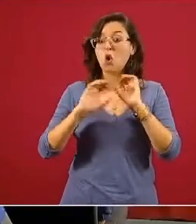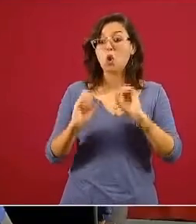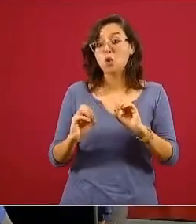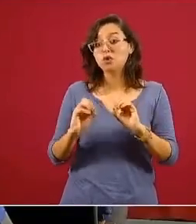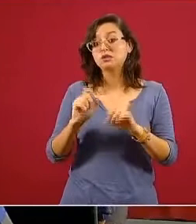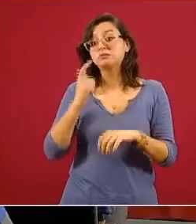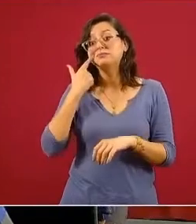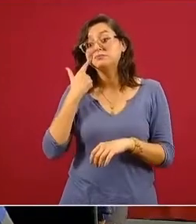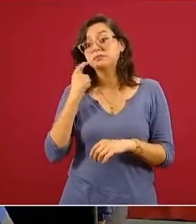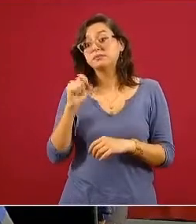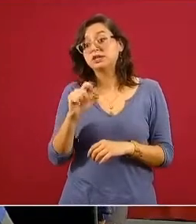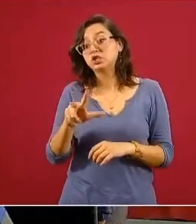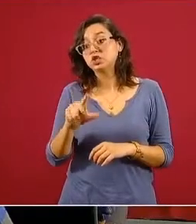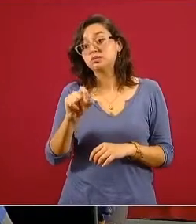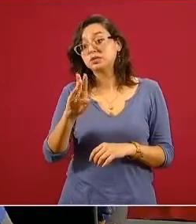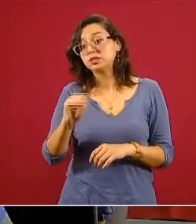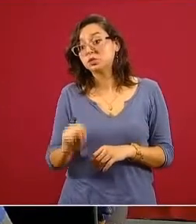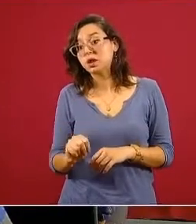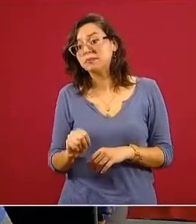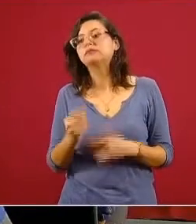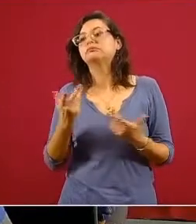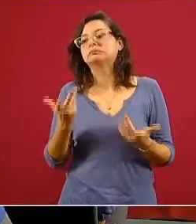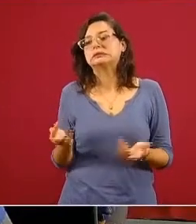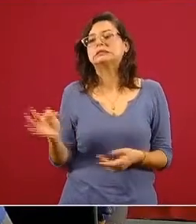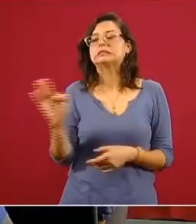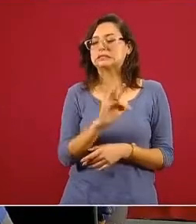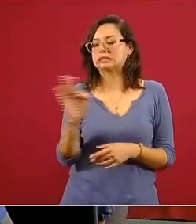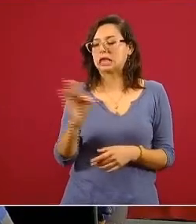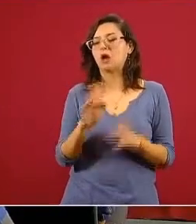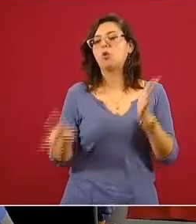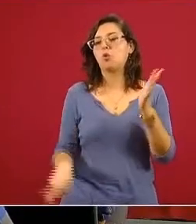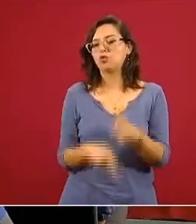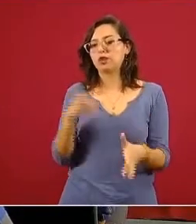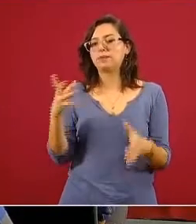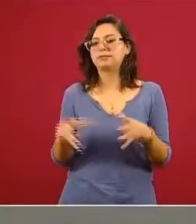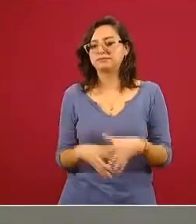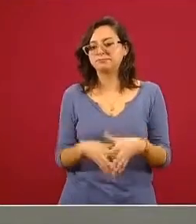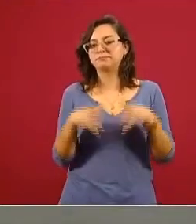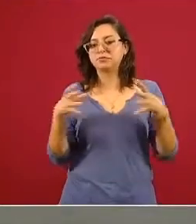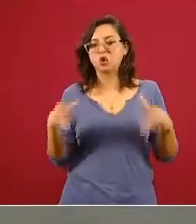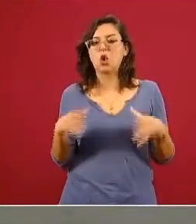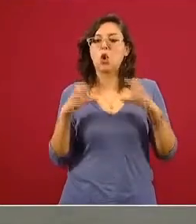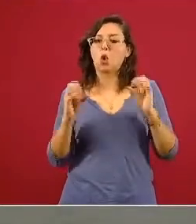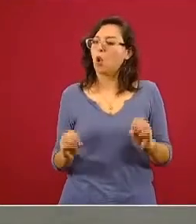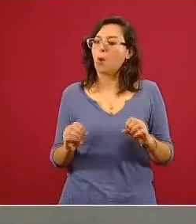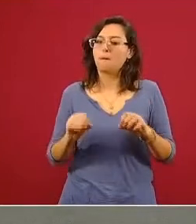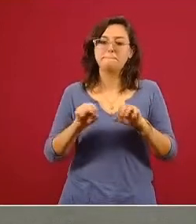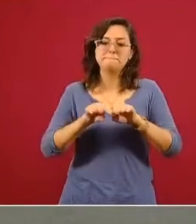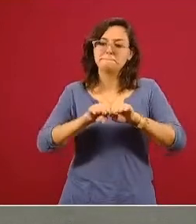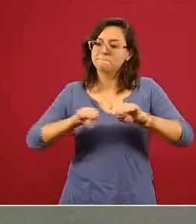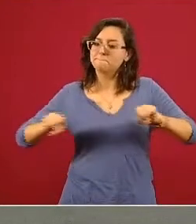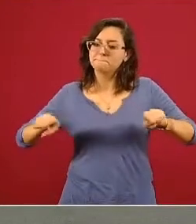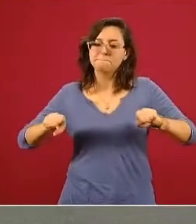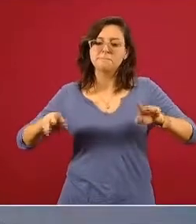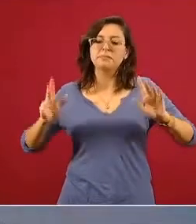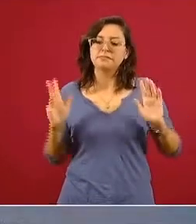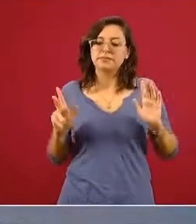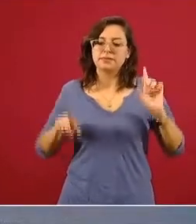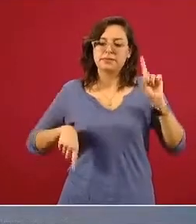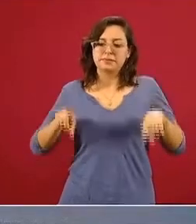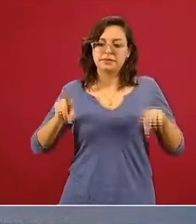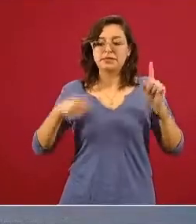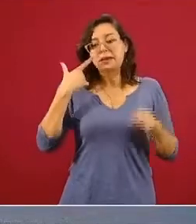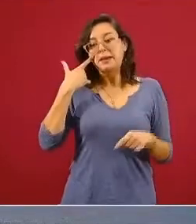la semana 28 todavía en su momento pudiera mantener una estabilidad, digamos, en el pico, en la parte